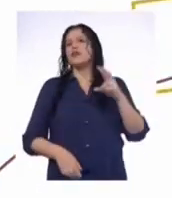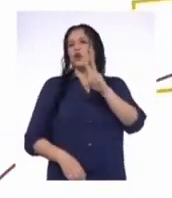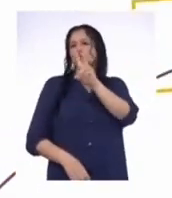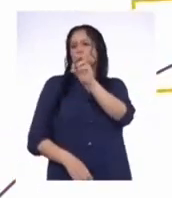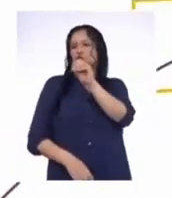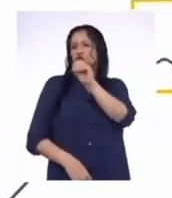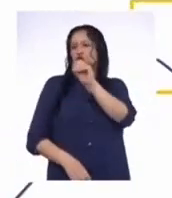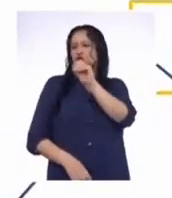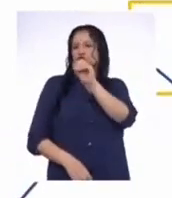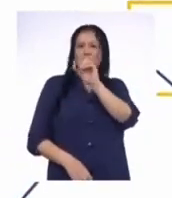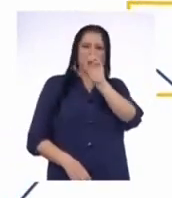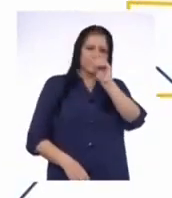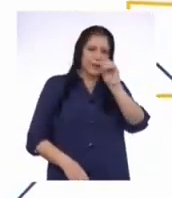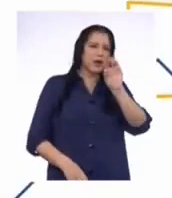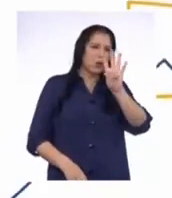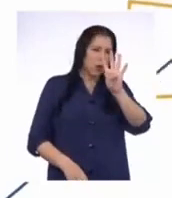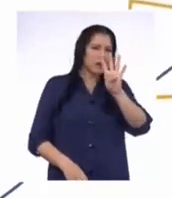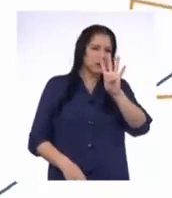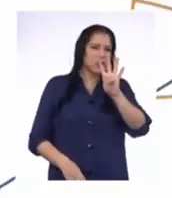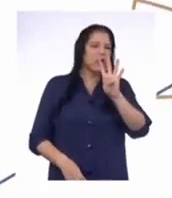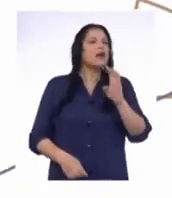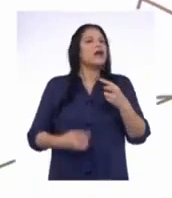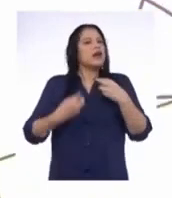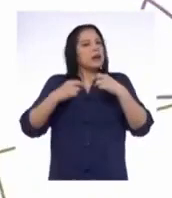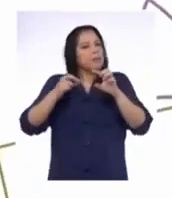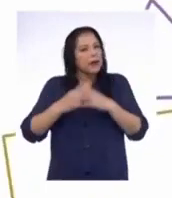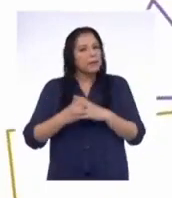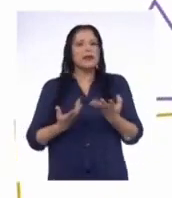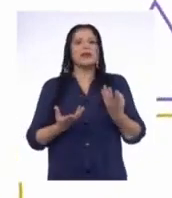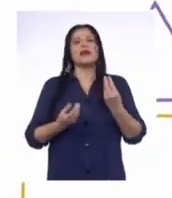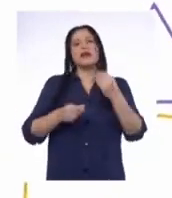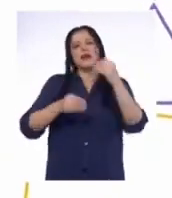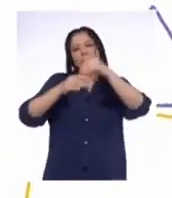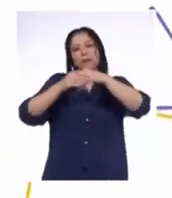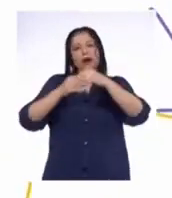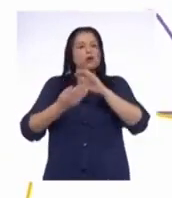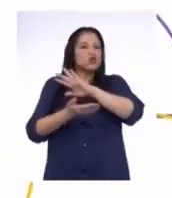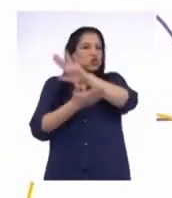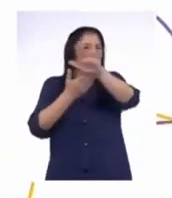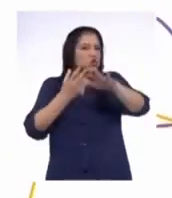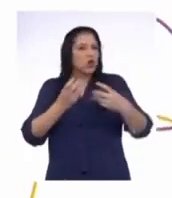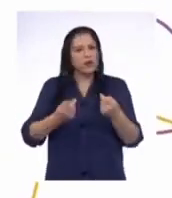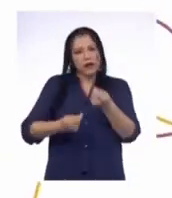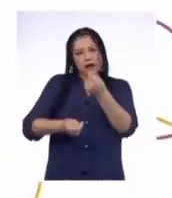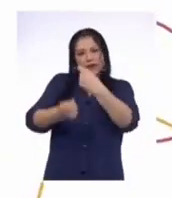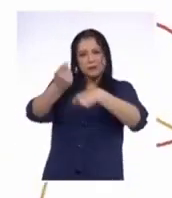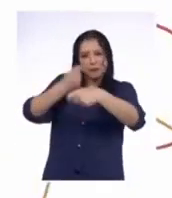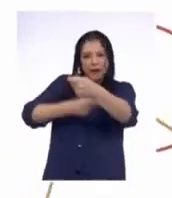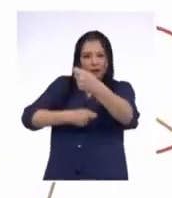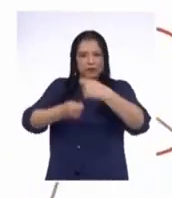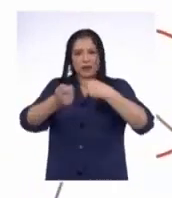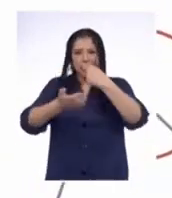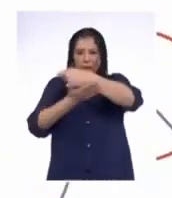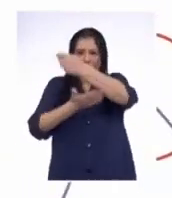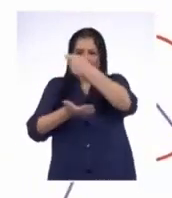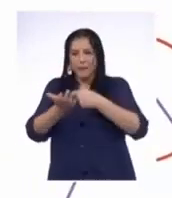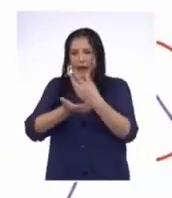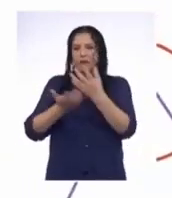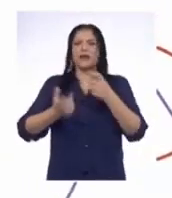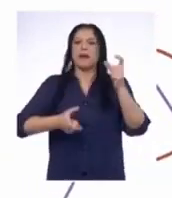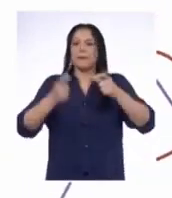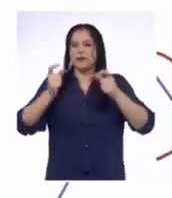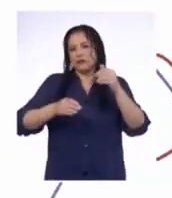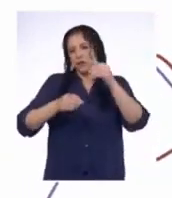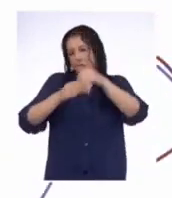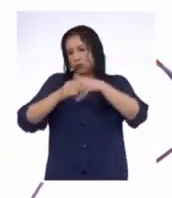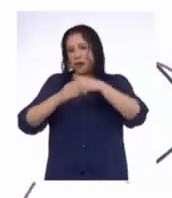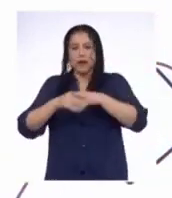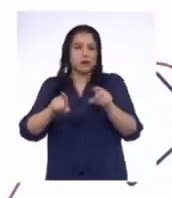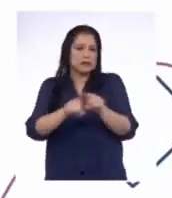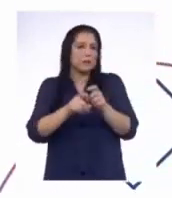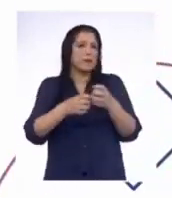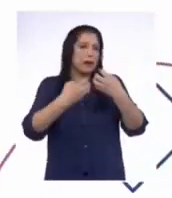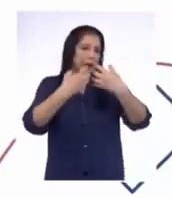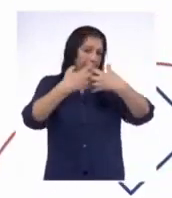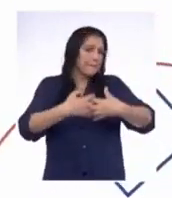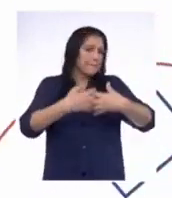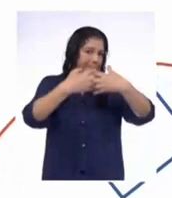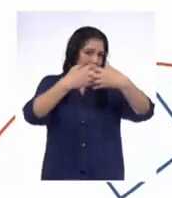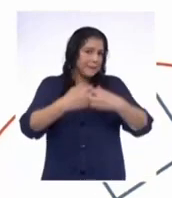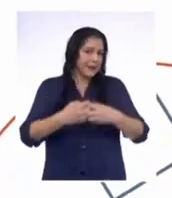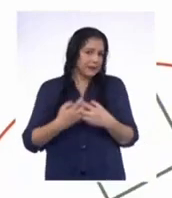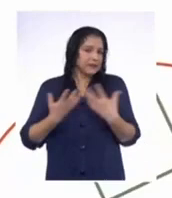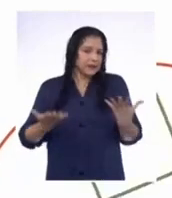2004 que permite la bancarización de las operaciones económicas y comerciales que realizan las personas y empresas del sistema